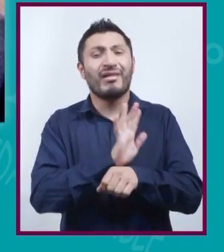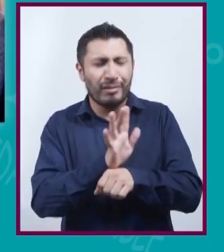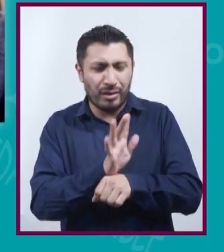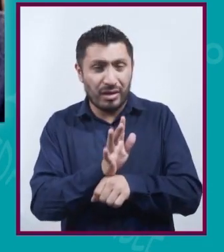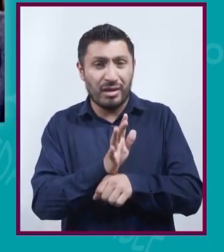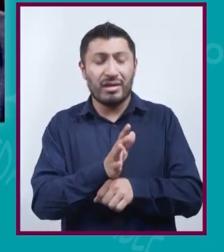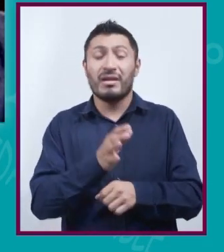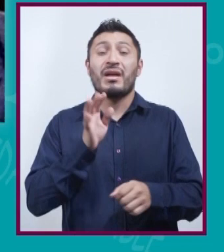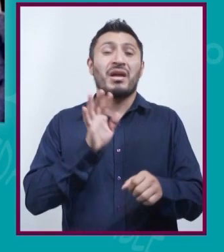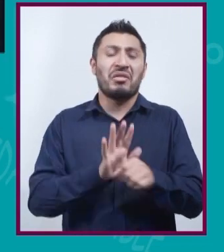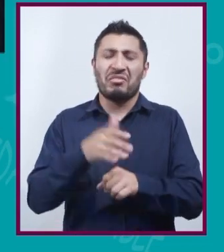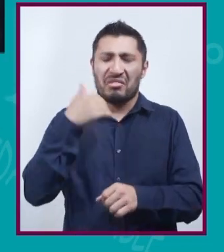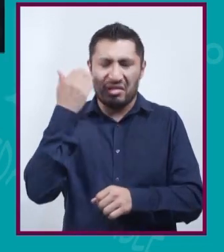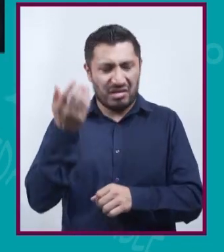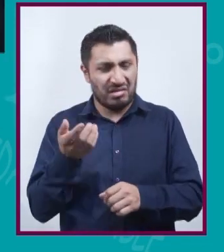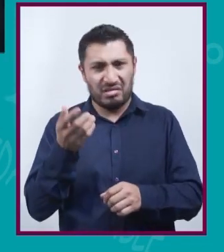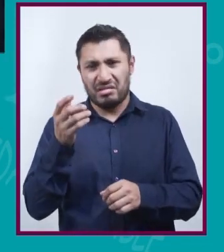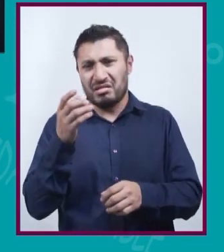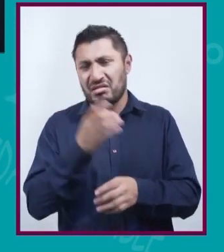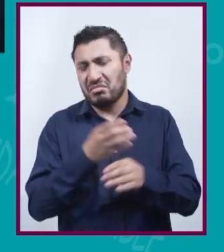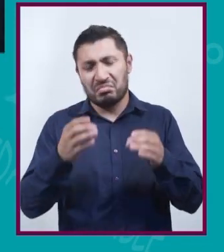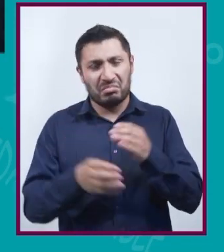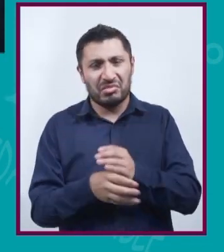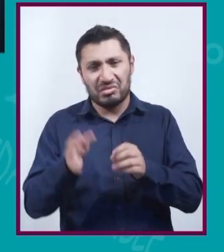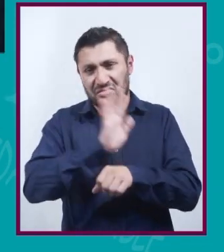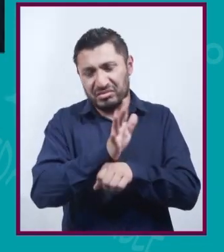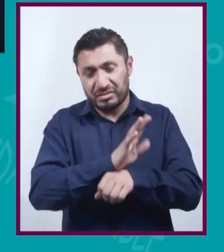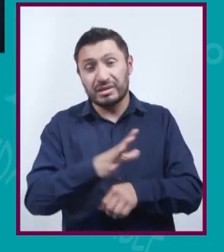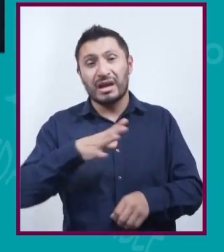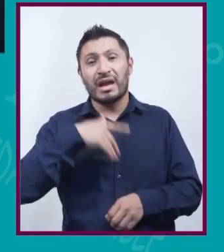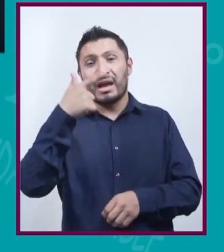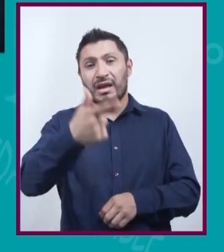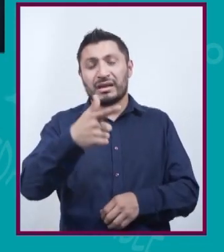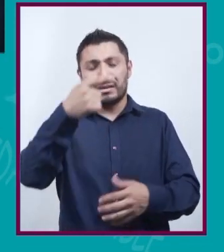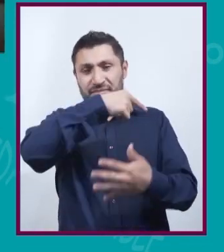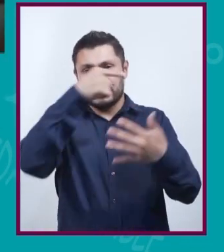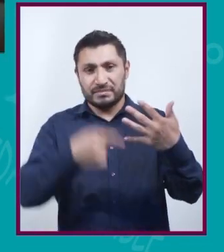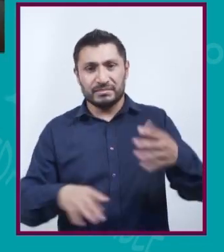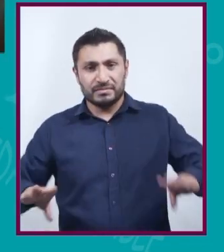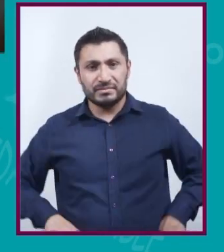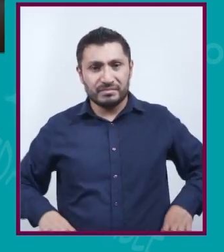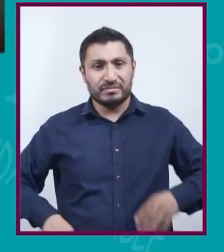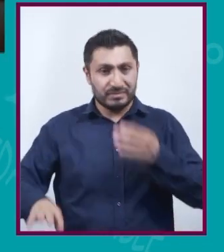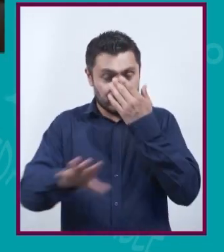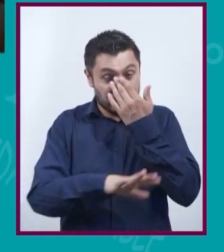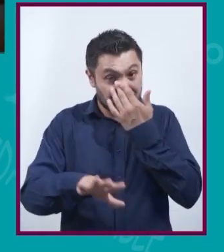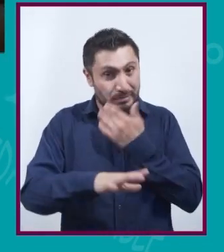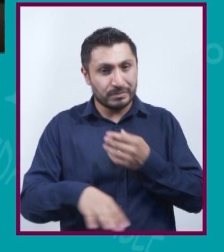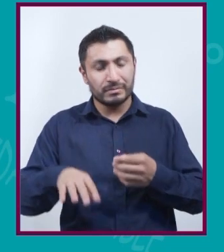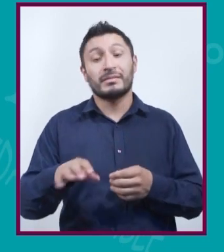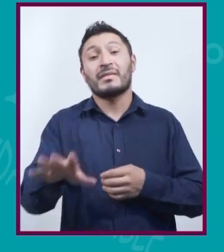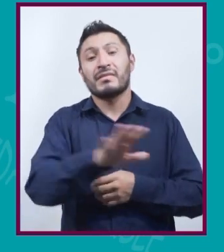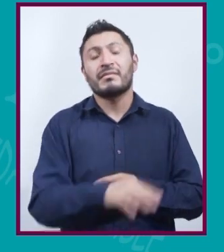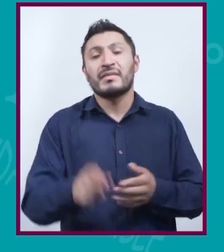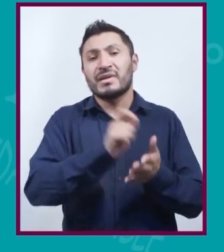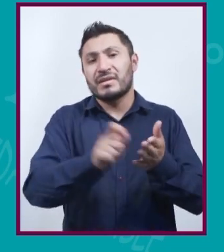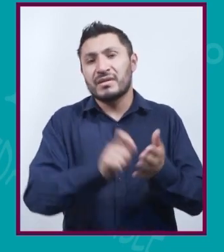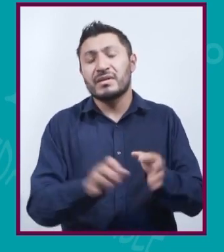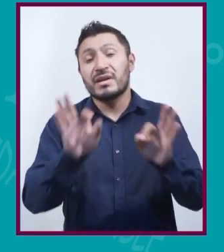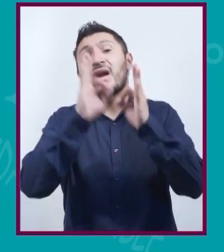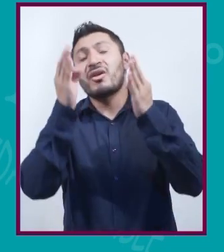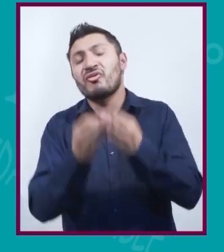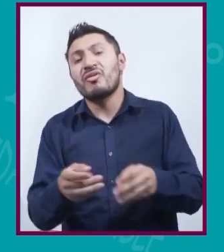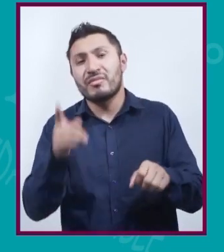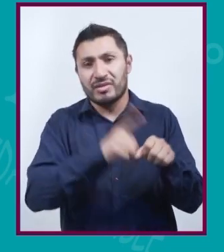posible entender que el cine, y por extensión cualquier obra audiovisual, cuenta con 7 componentes visuales básicos: